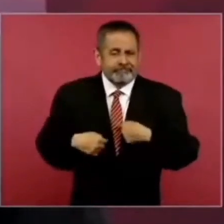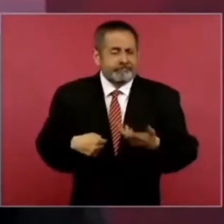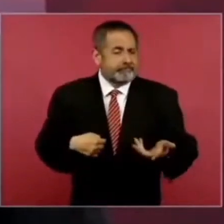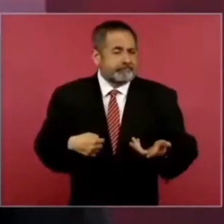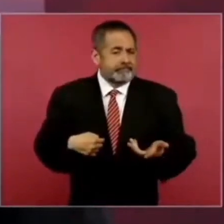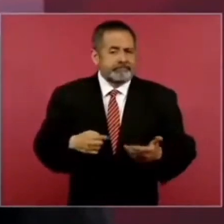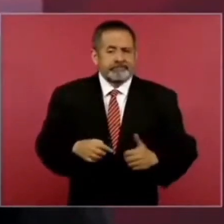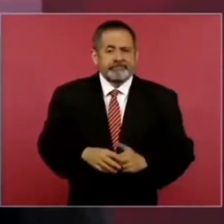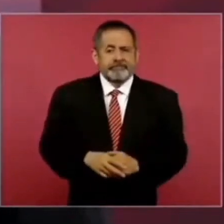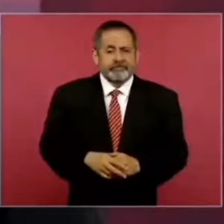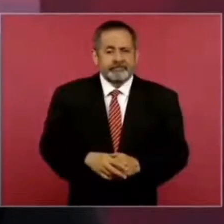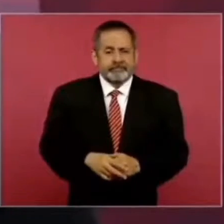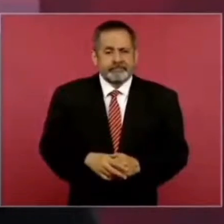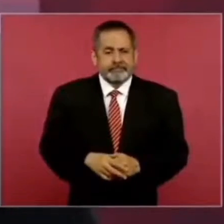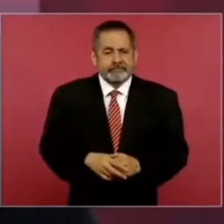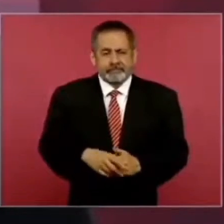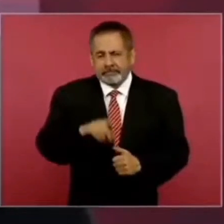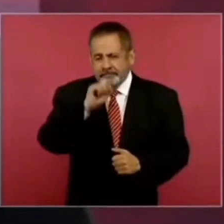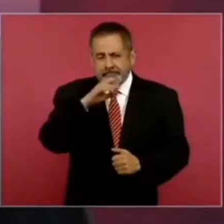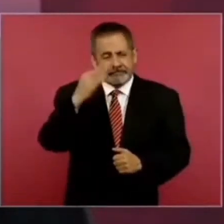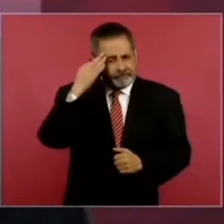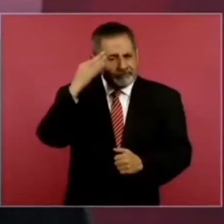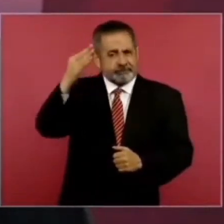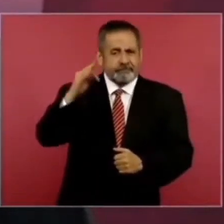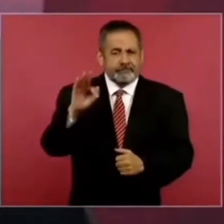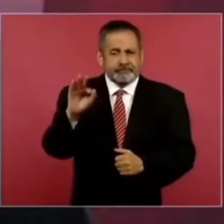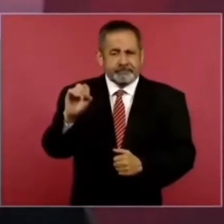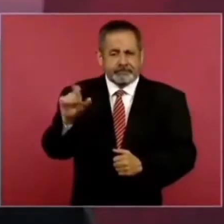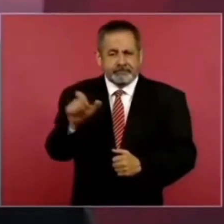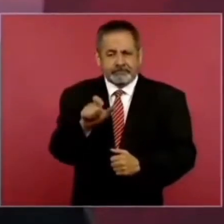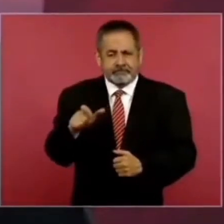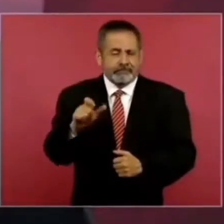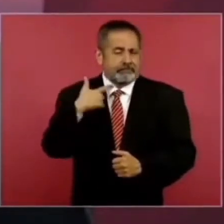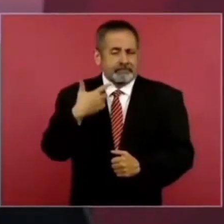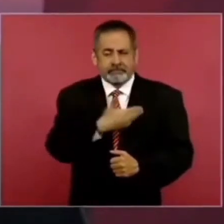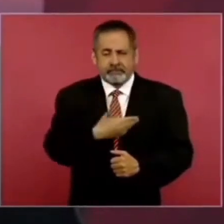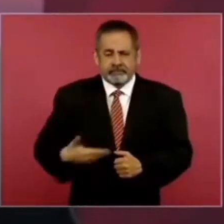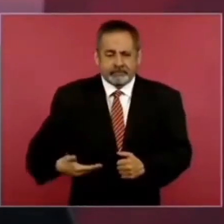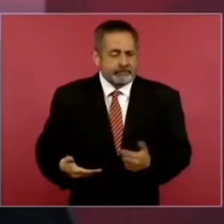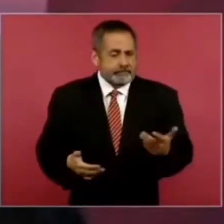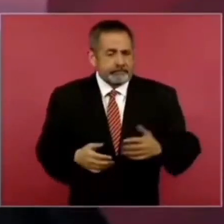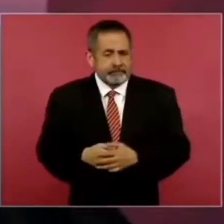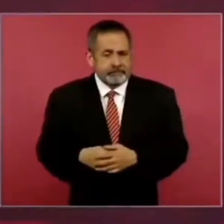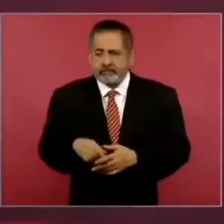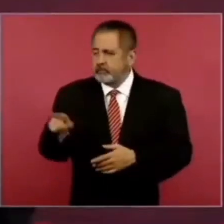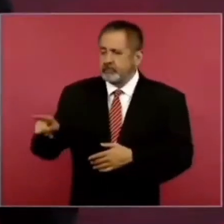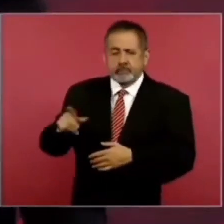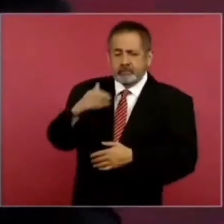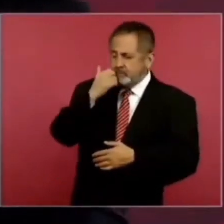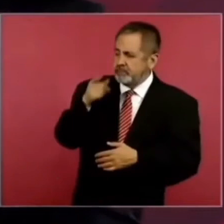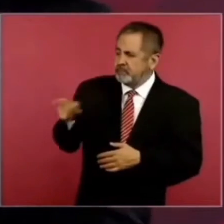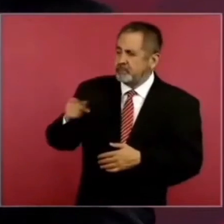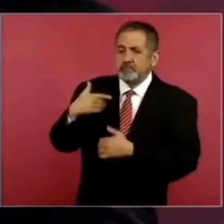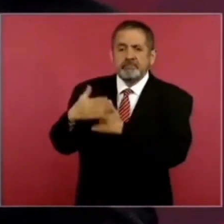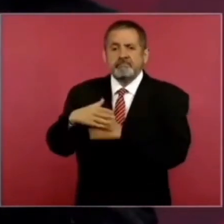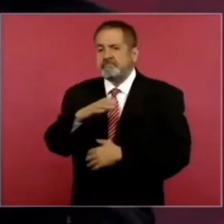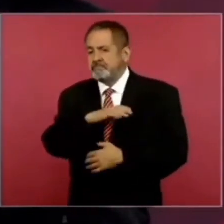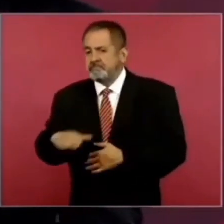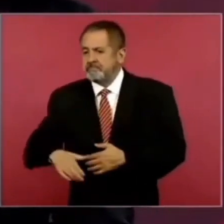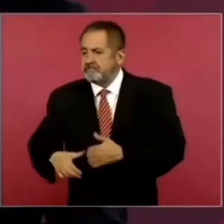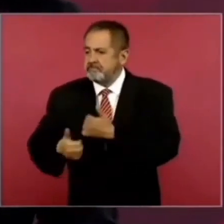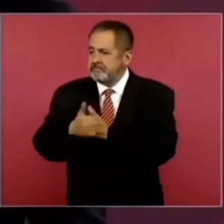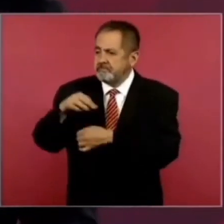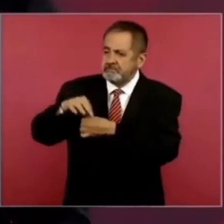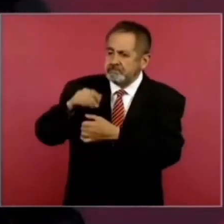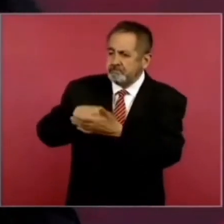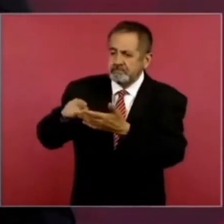cuando Fox era presidente. No querían que yo participara como candidato a